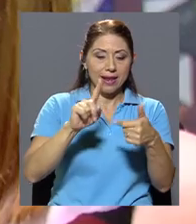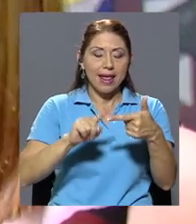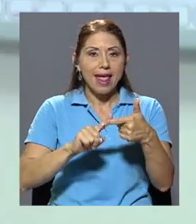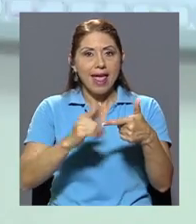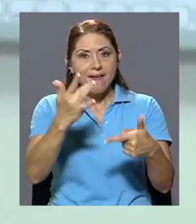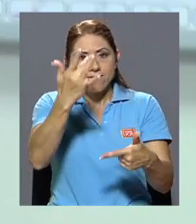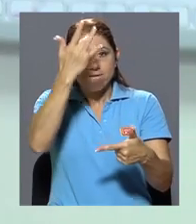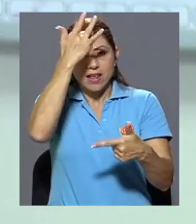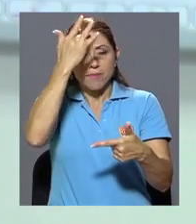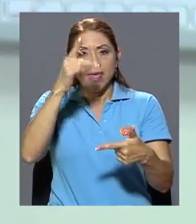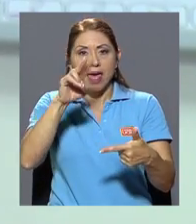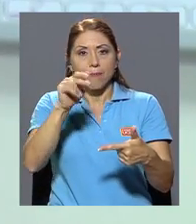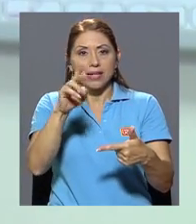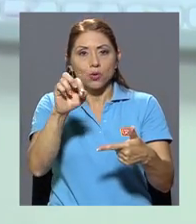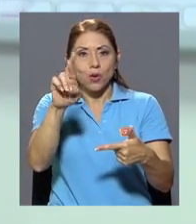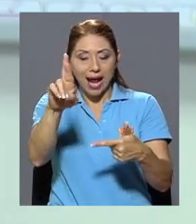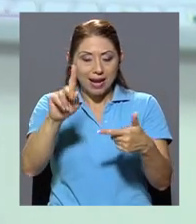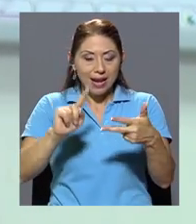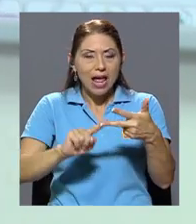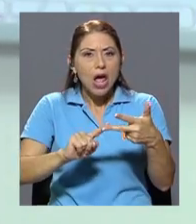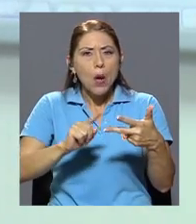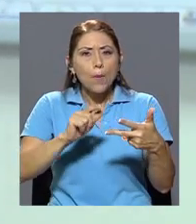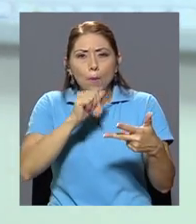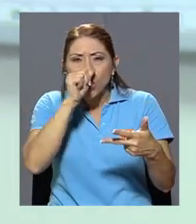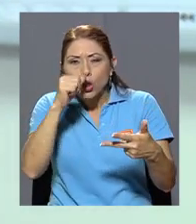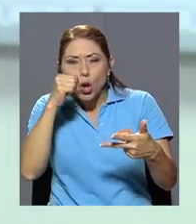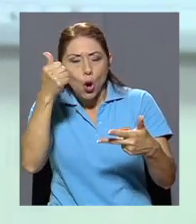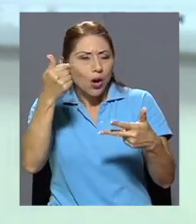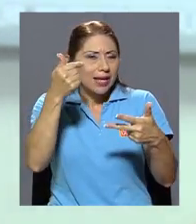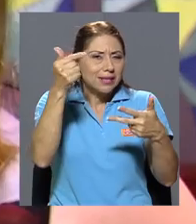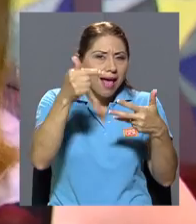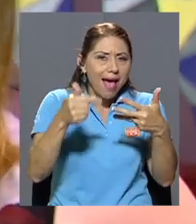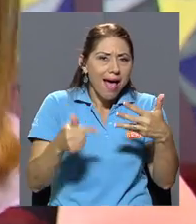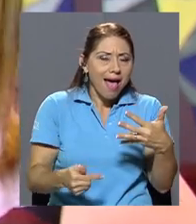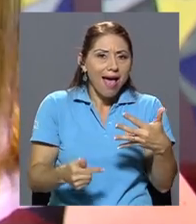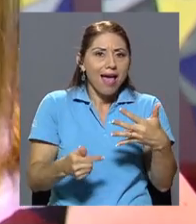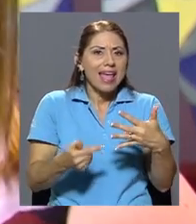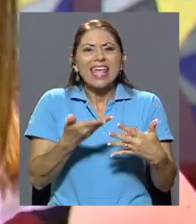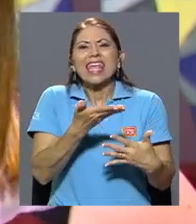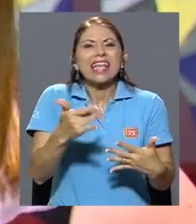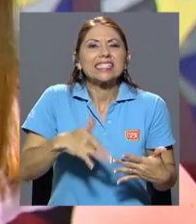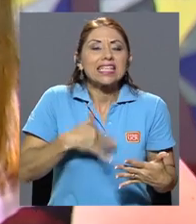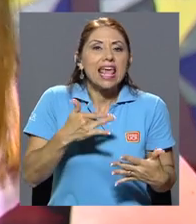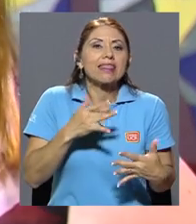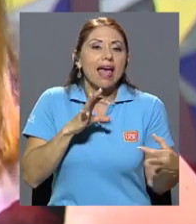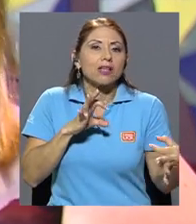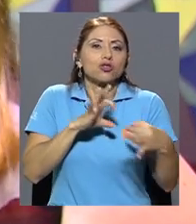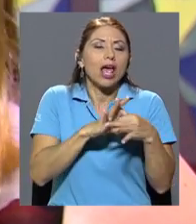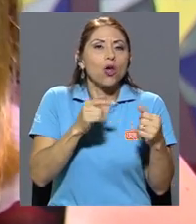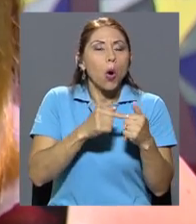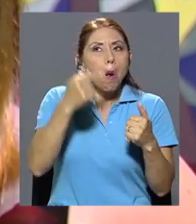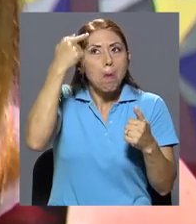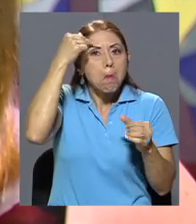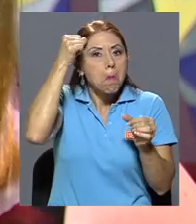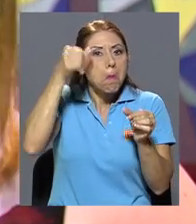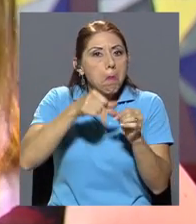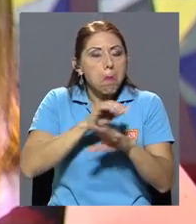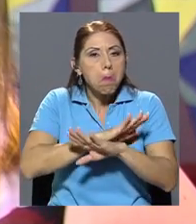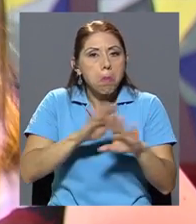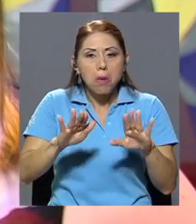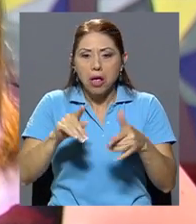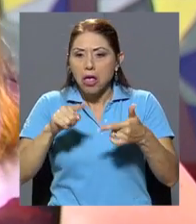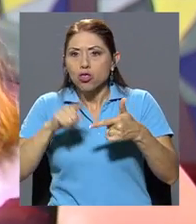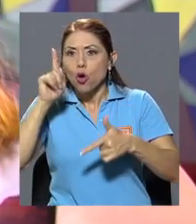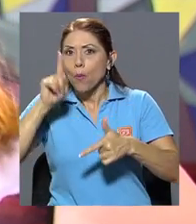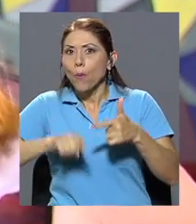vascular, hay demencia por drogas. Los síntomas van a estar asociados con la pérdida de la memoria, la pérdida de la capacidad